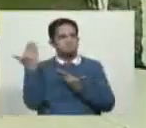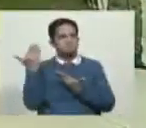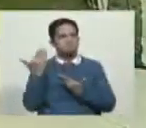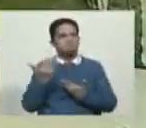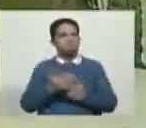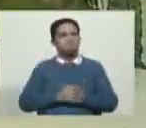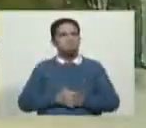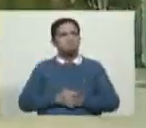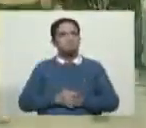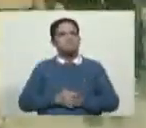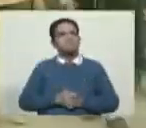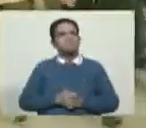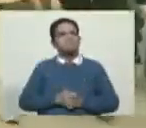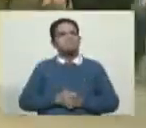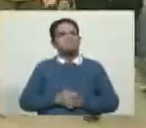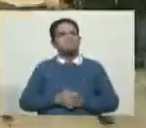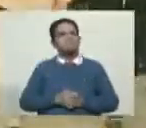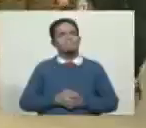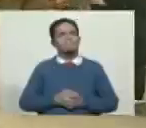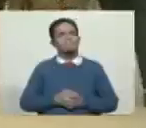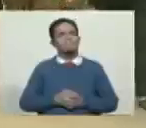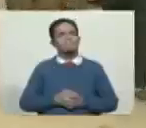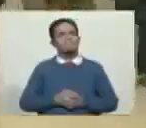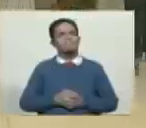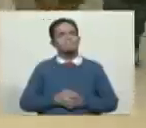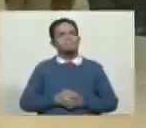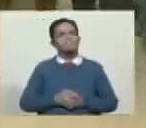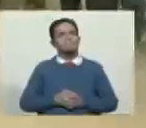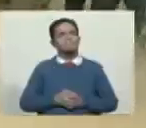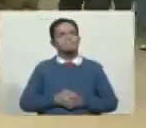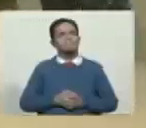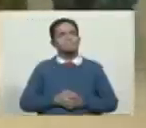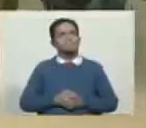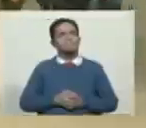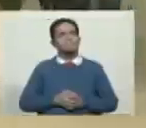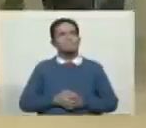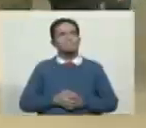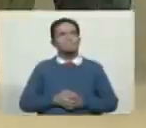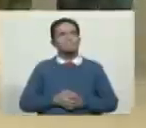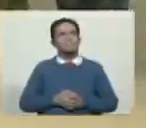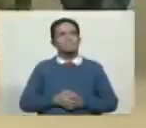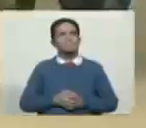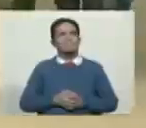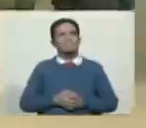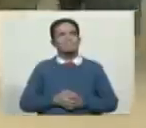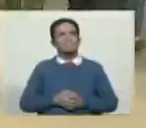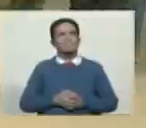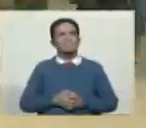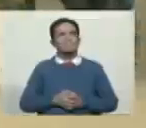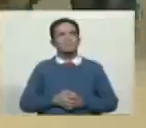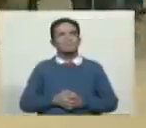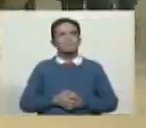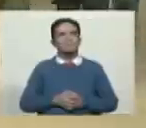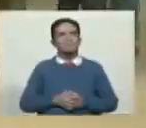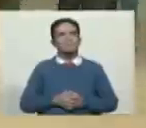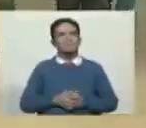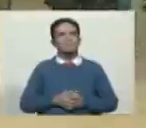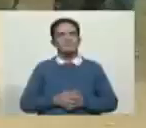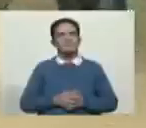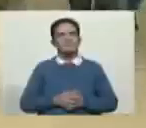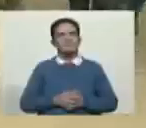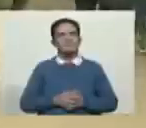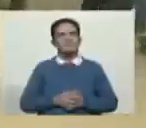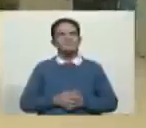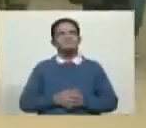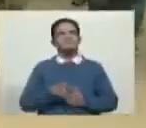días y en las recientes horas todo lo que ha sido el despliegue militar en cada una de las unidades, bases aéreas